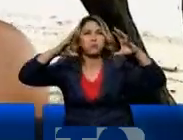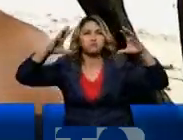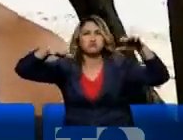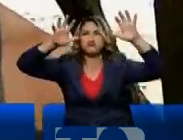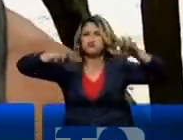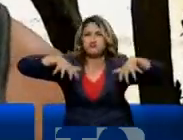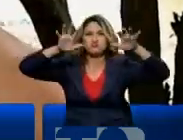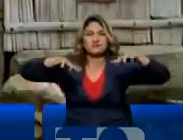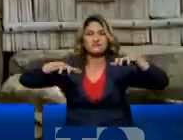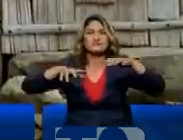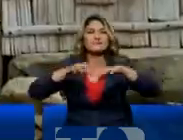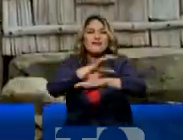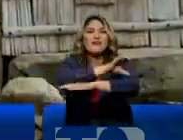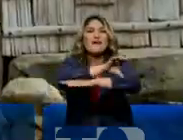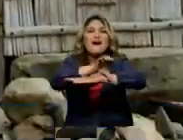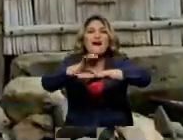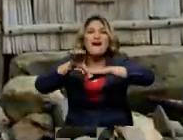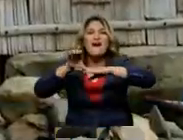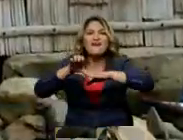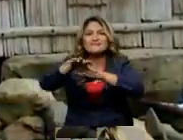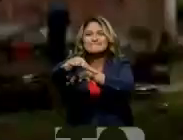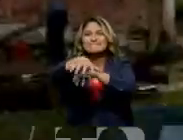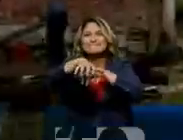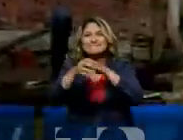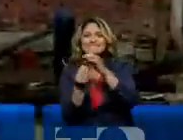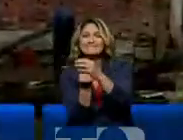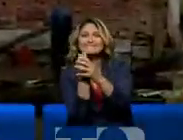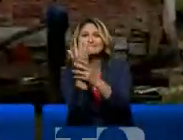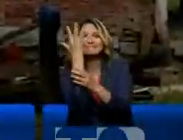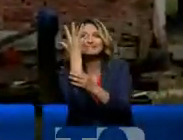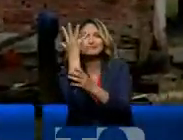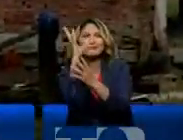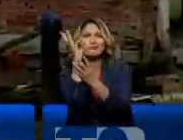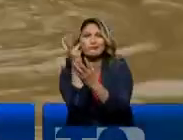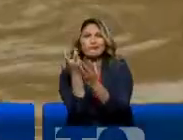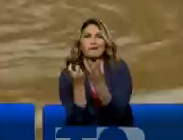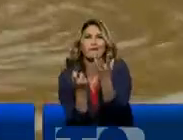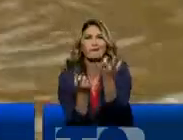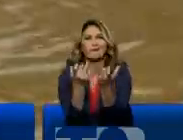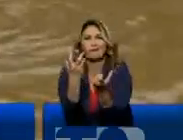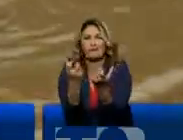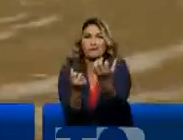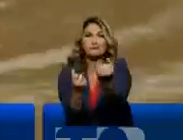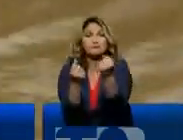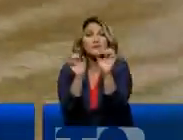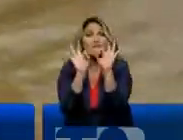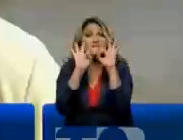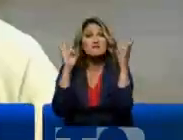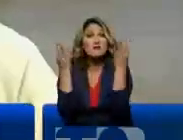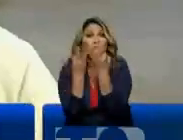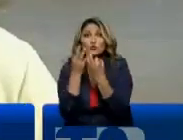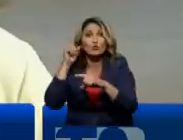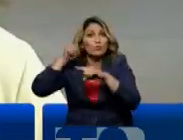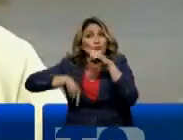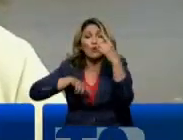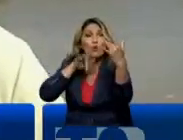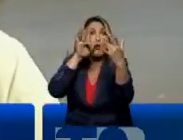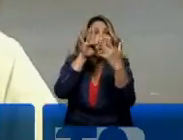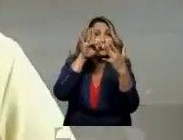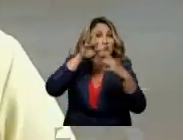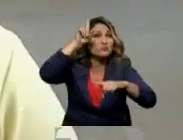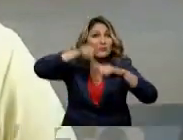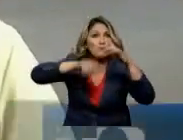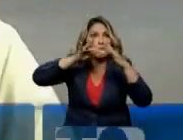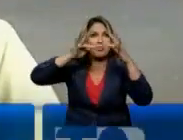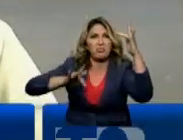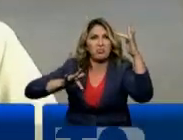dañado plantaciones. Por lo que más de 200 familias de zonas rurales quedaron aisladas, sin comunicación. Cerca de un total